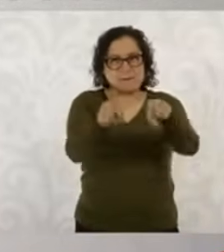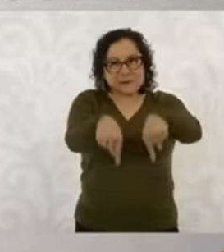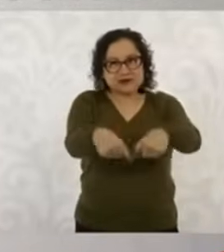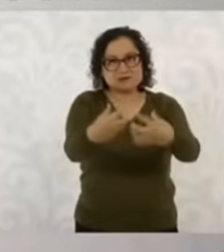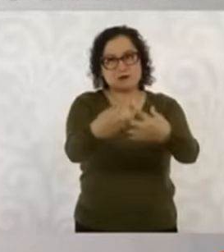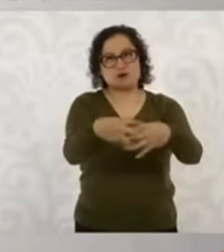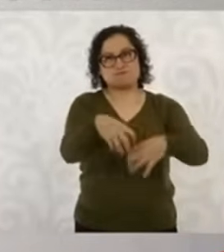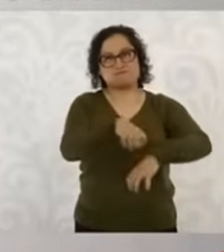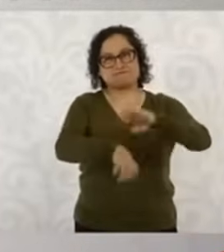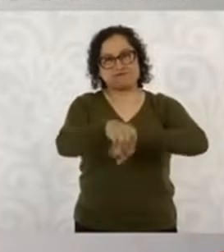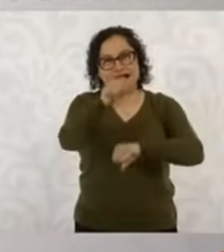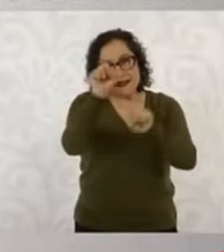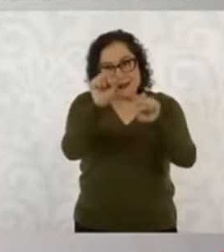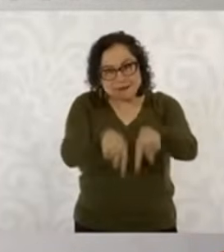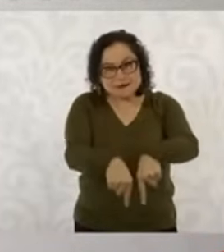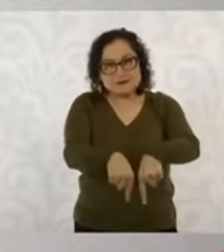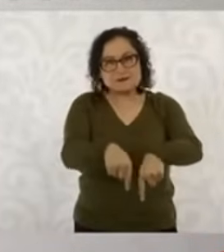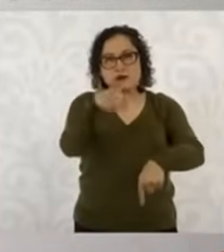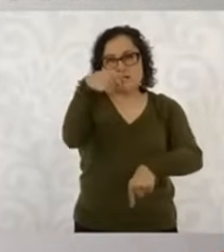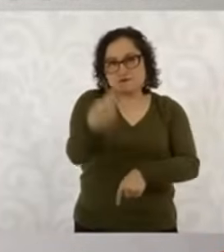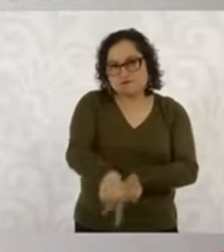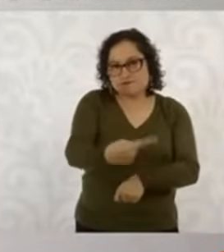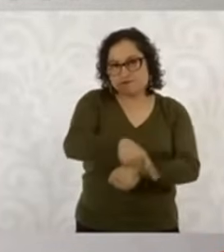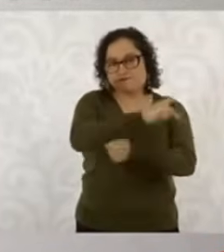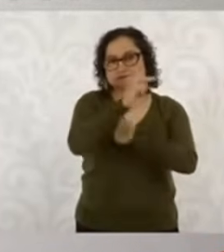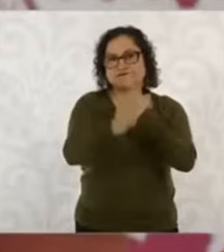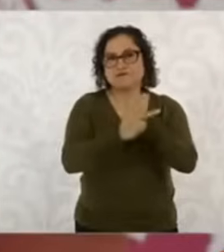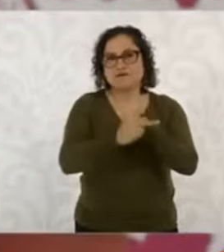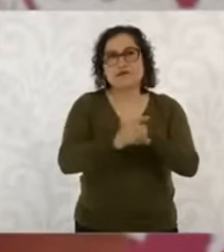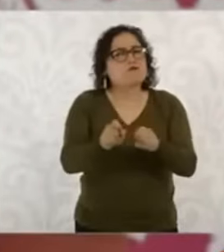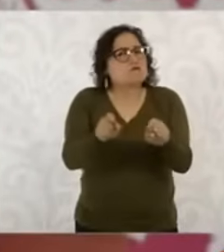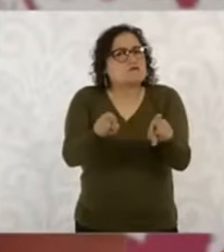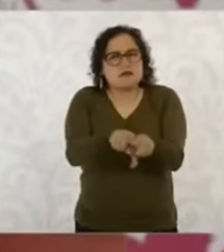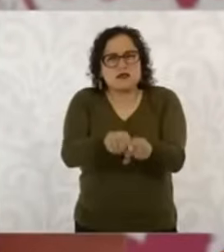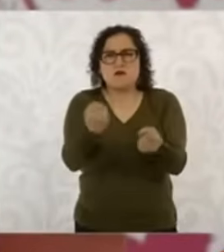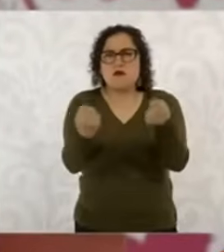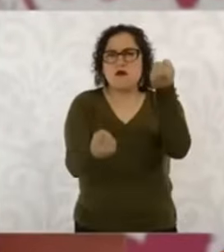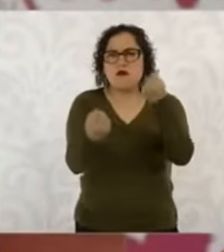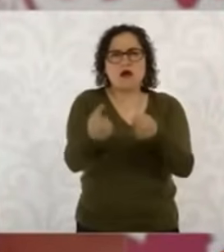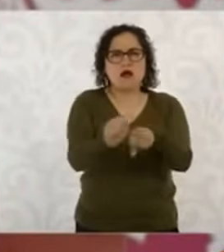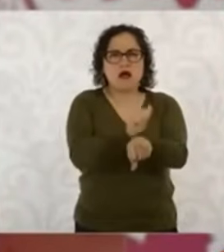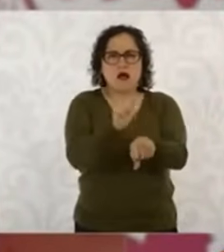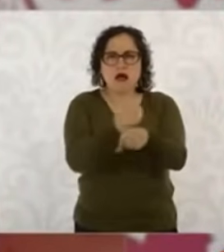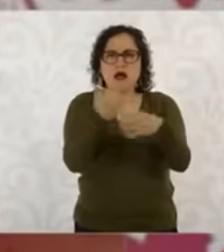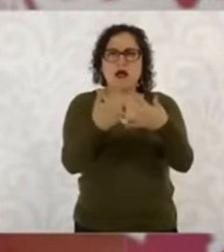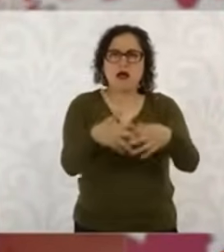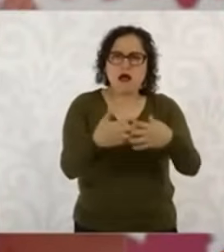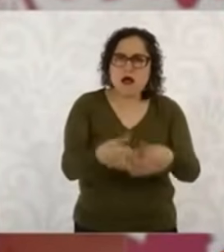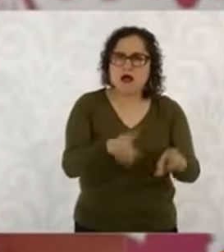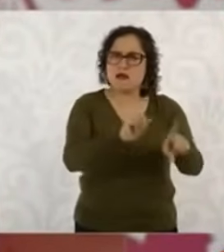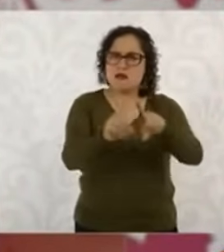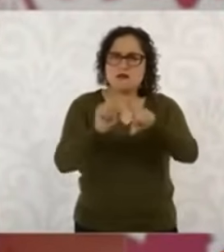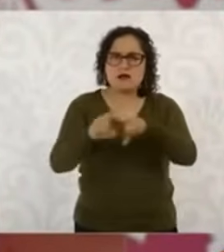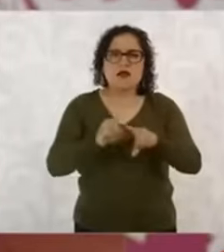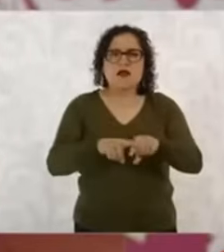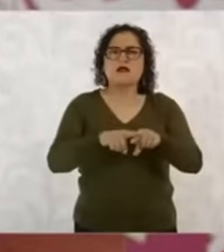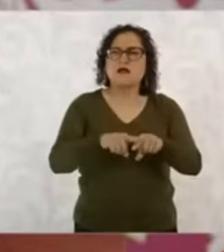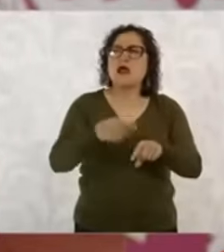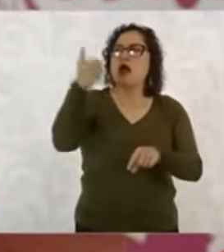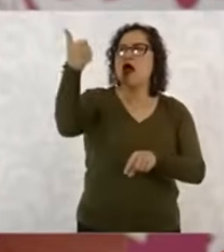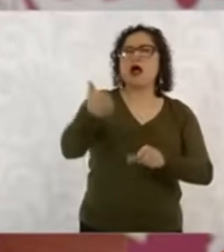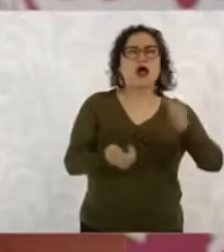efectos que ha podido tener la industria automotriz producto de los aranceles que puso Estados